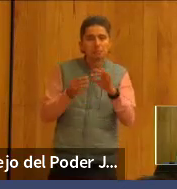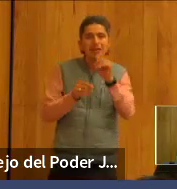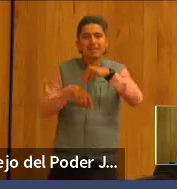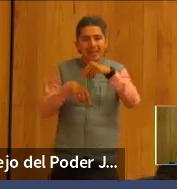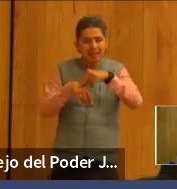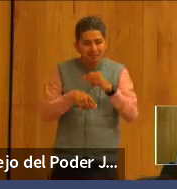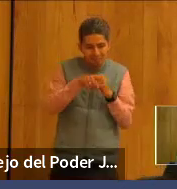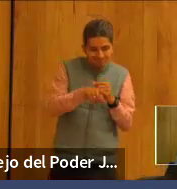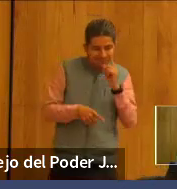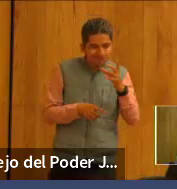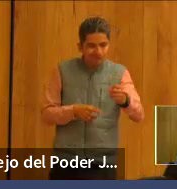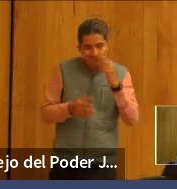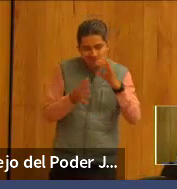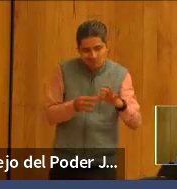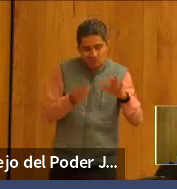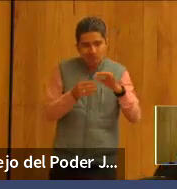que la,